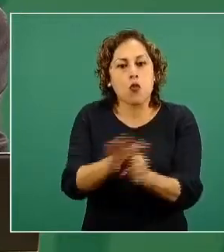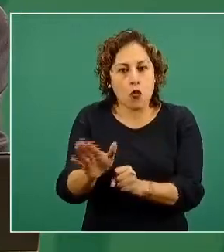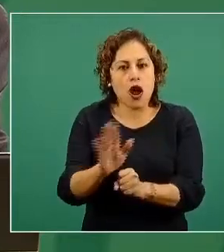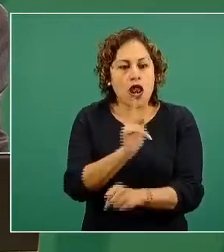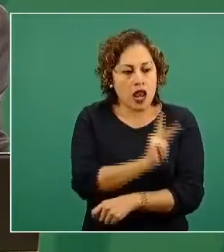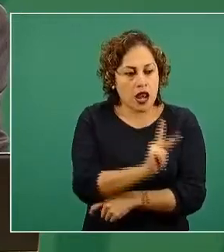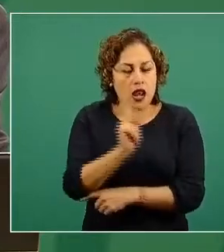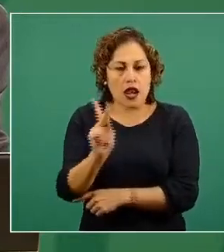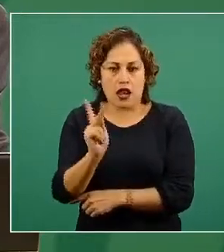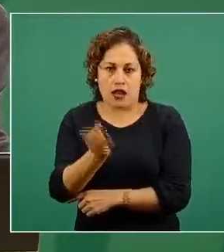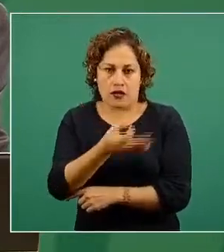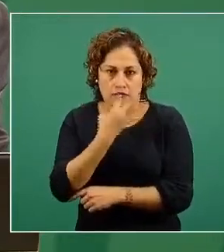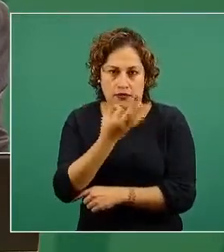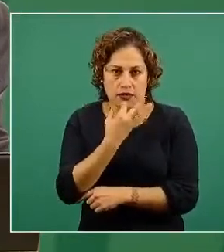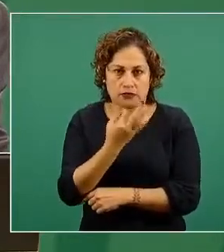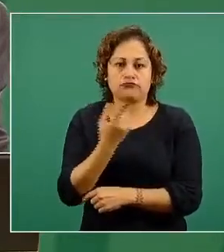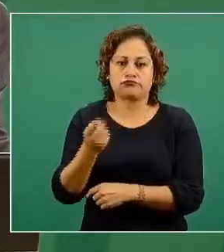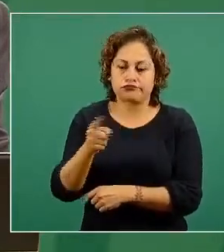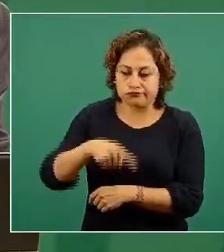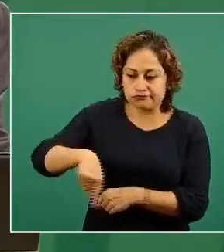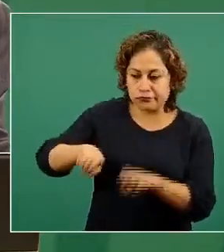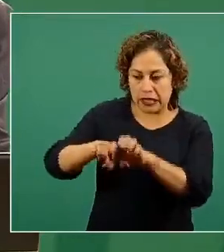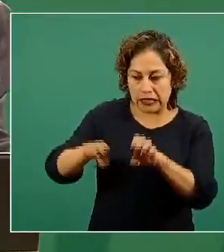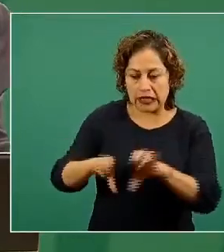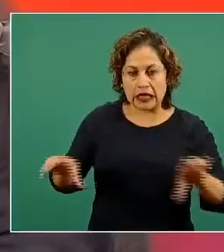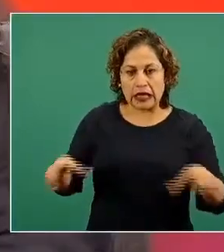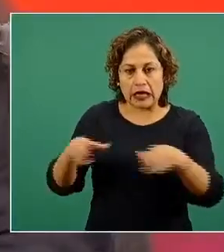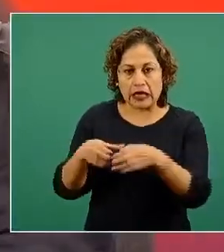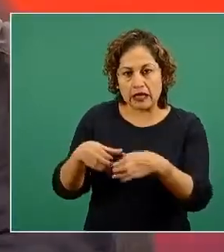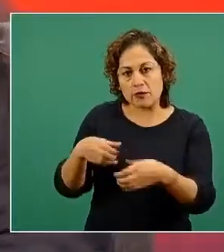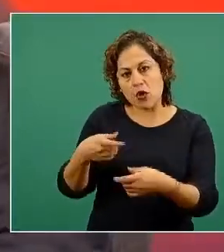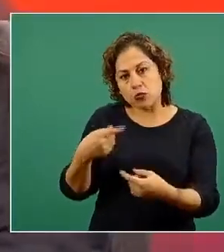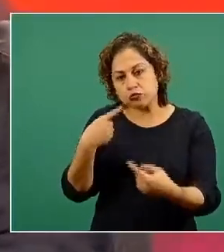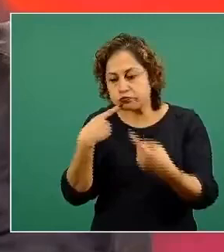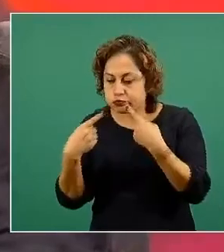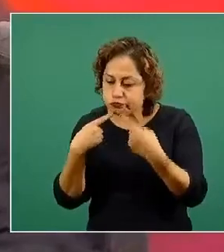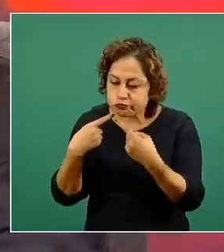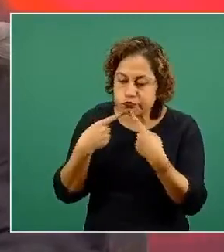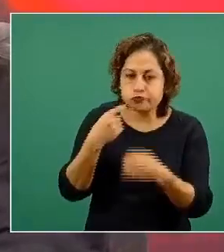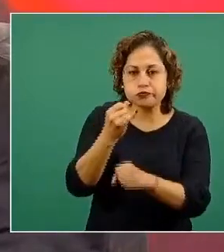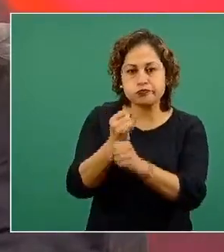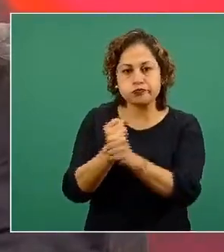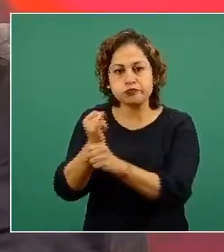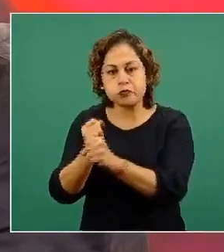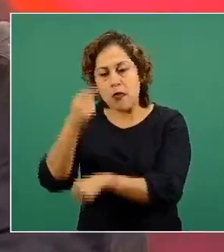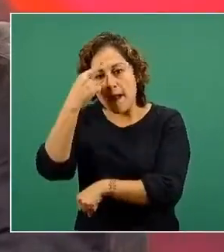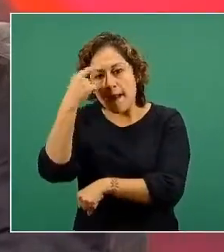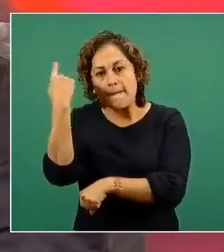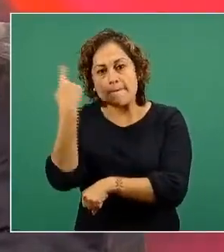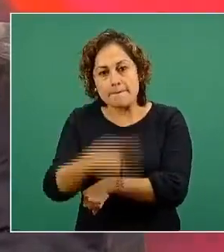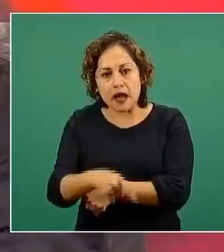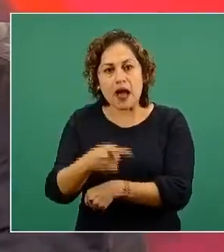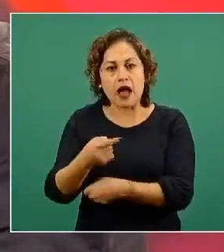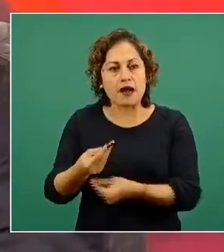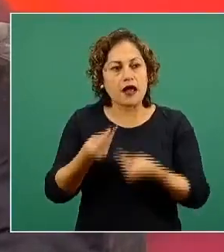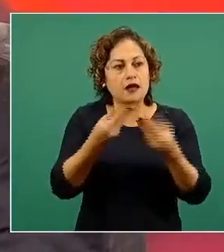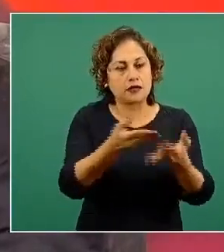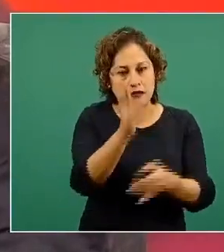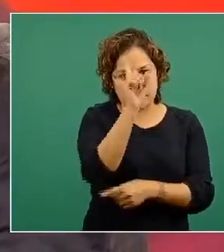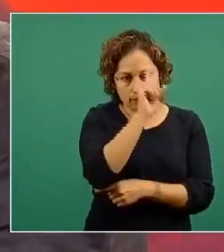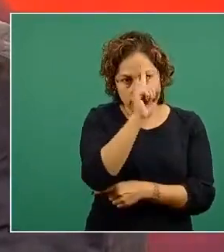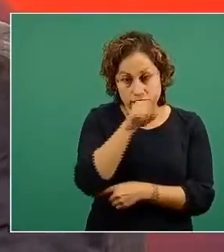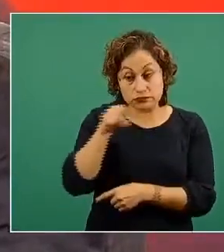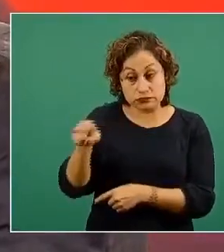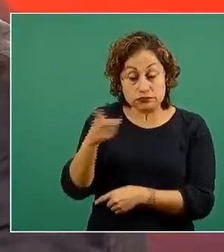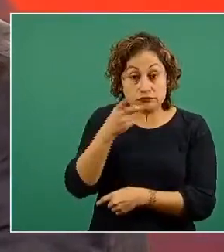como para hacer una recomendación de manera sistemática, ¿no? Y hasta ahora, pues, las recomendaciones de tratamientos han